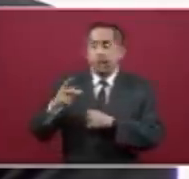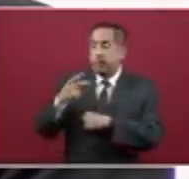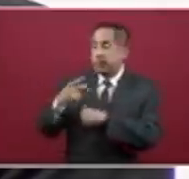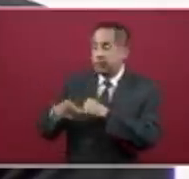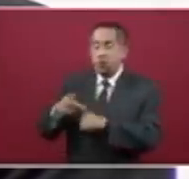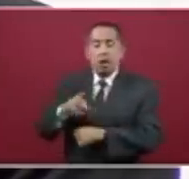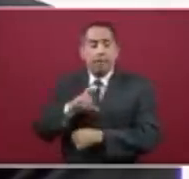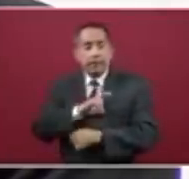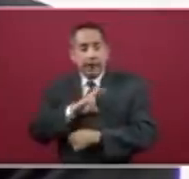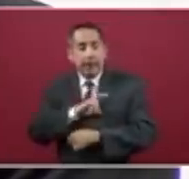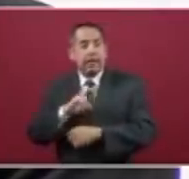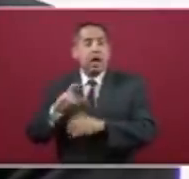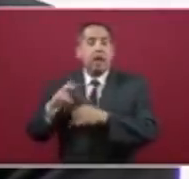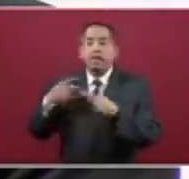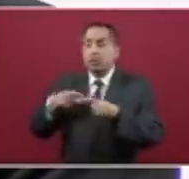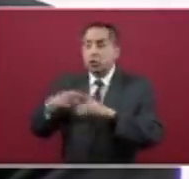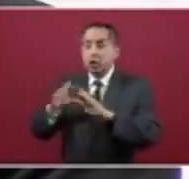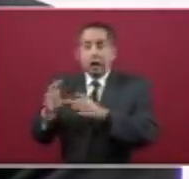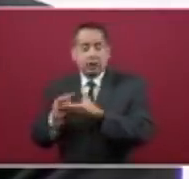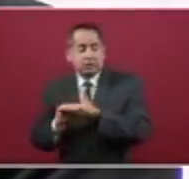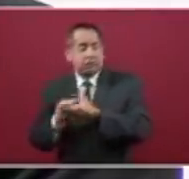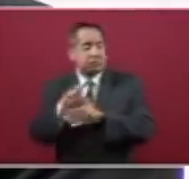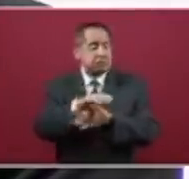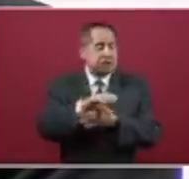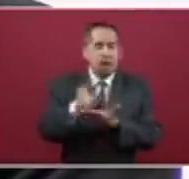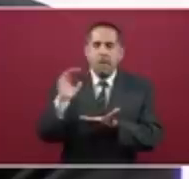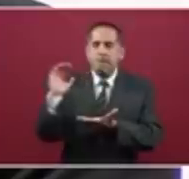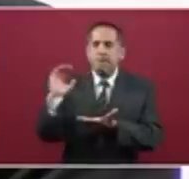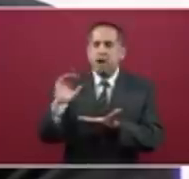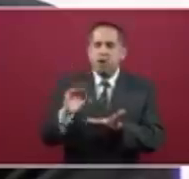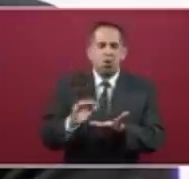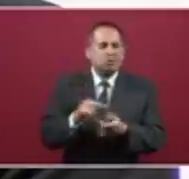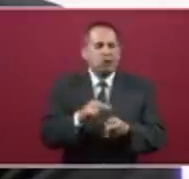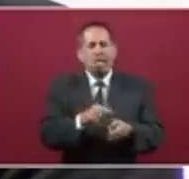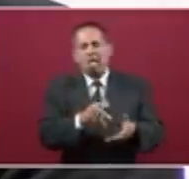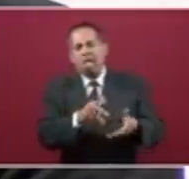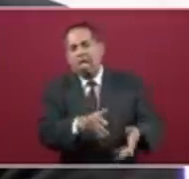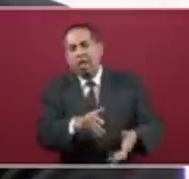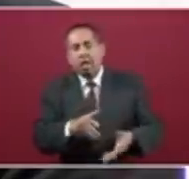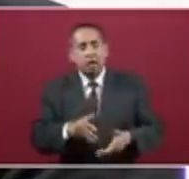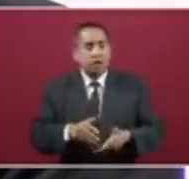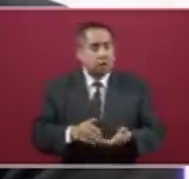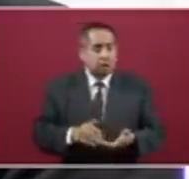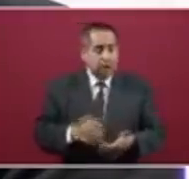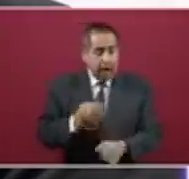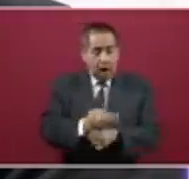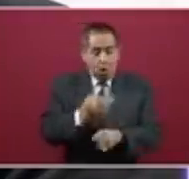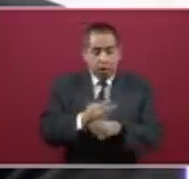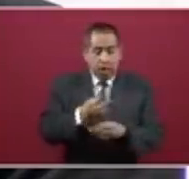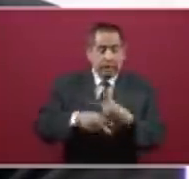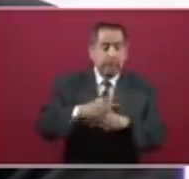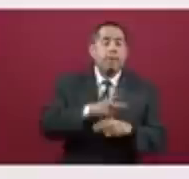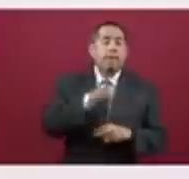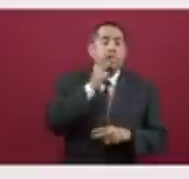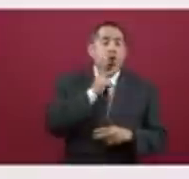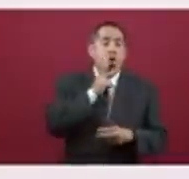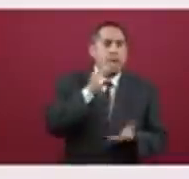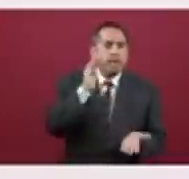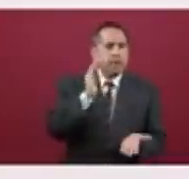privada en el sector se produce menos petróleo crudo